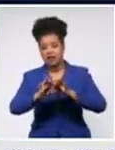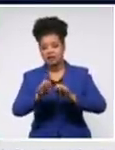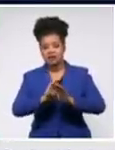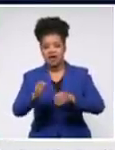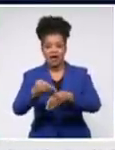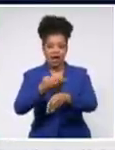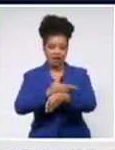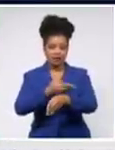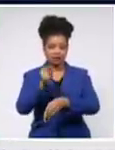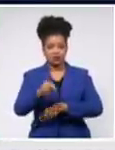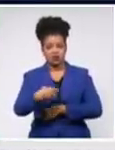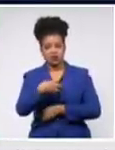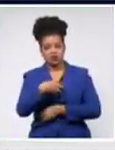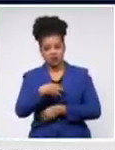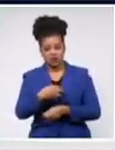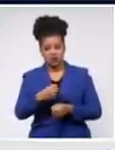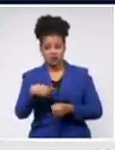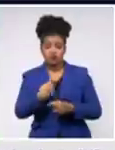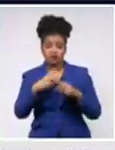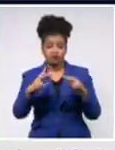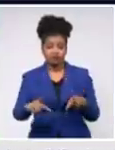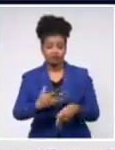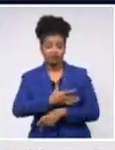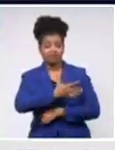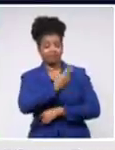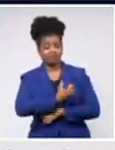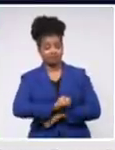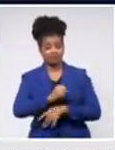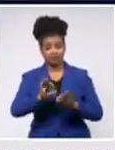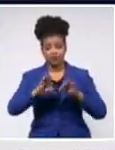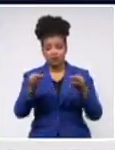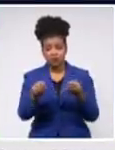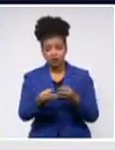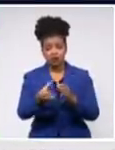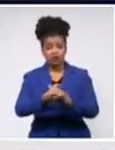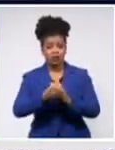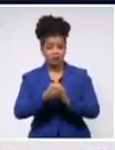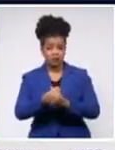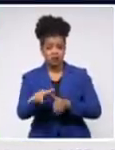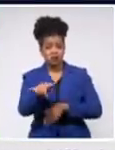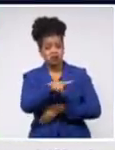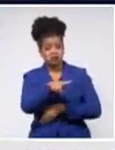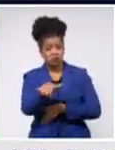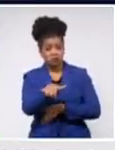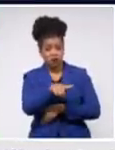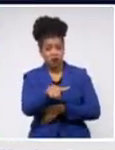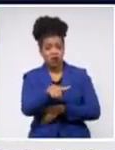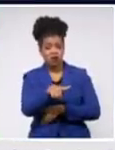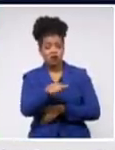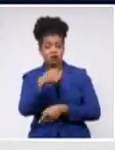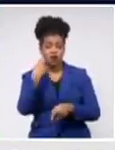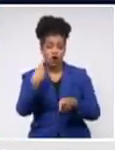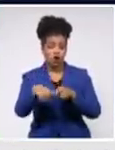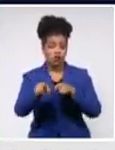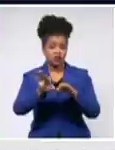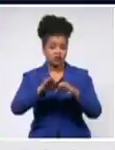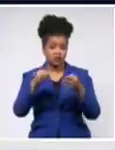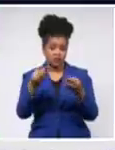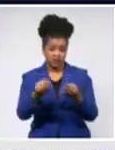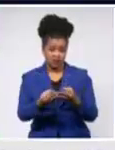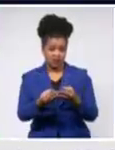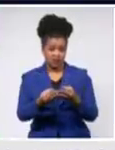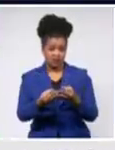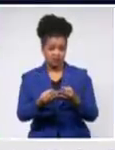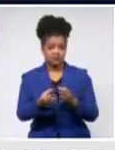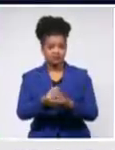padece. Reiteramos nuestras condolencias, igual le damos las condolencias a los familiares, a las